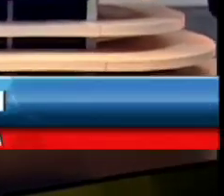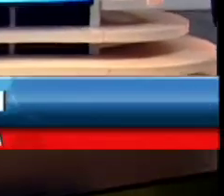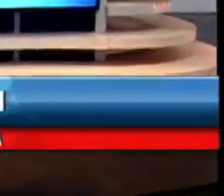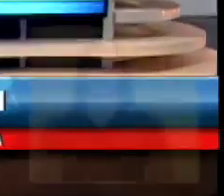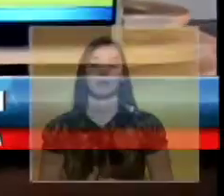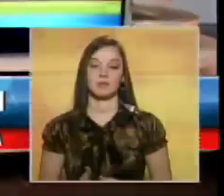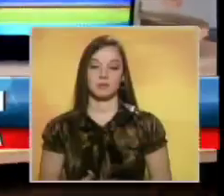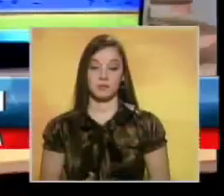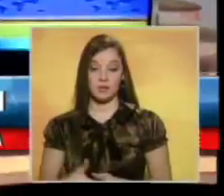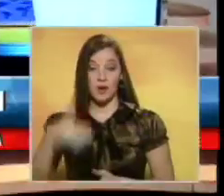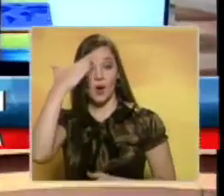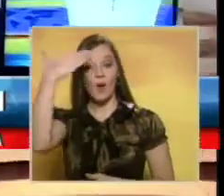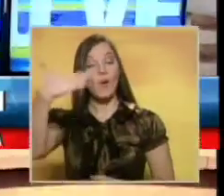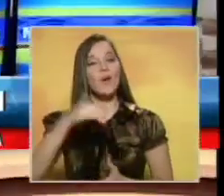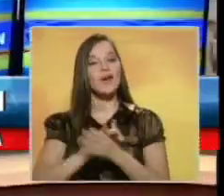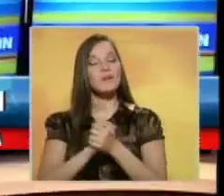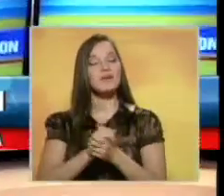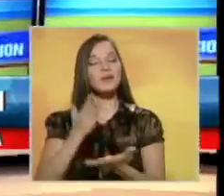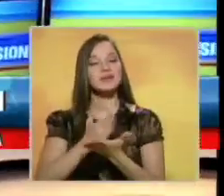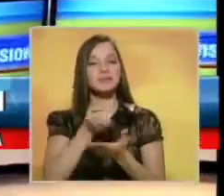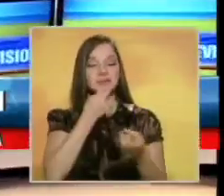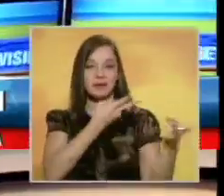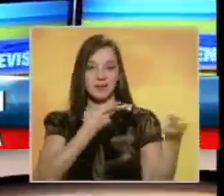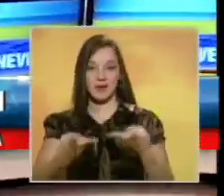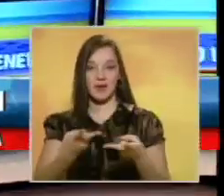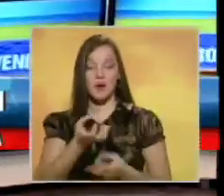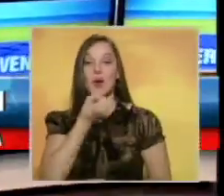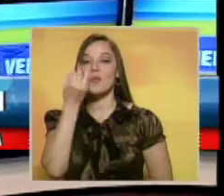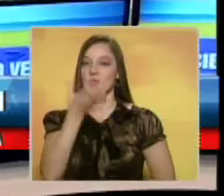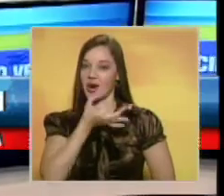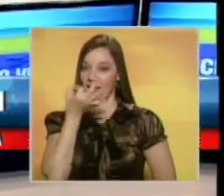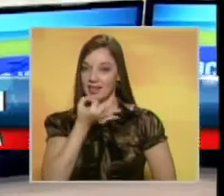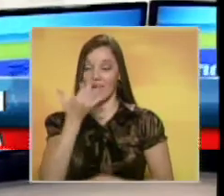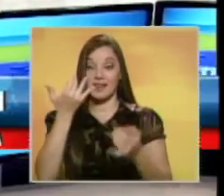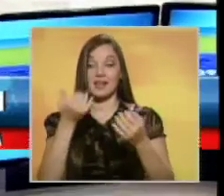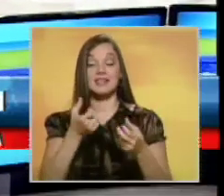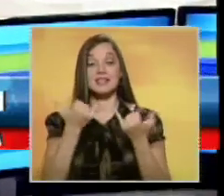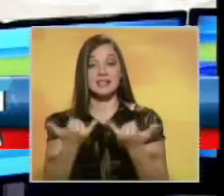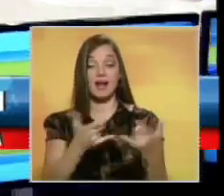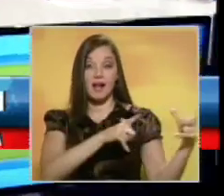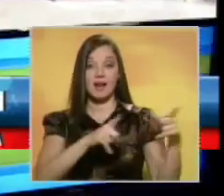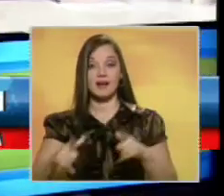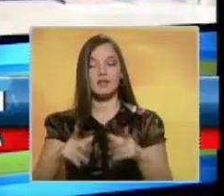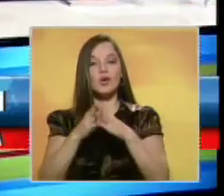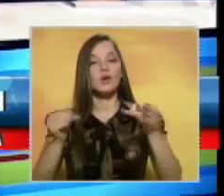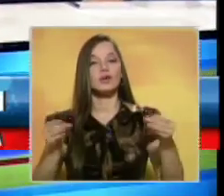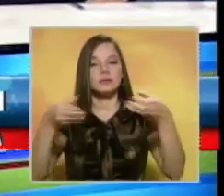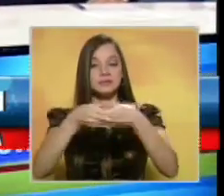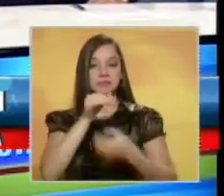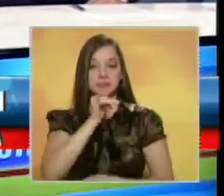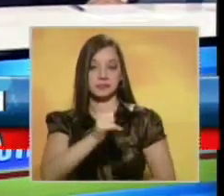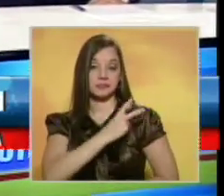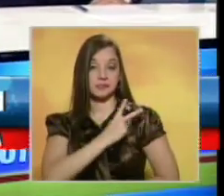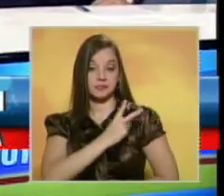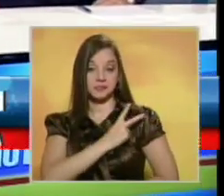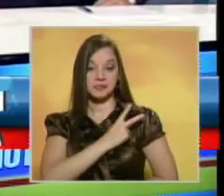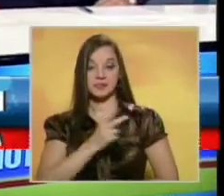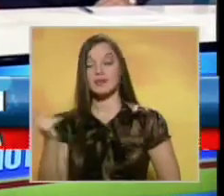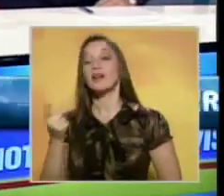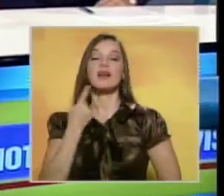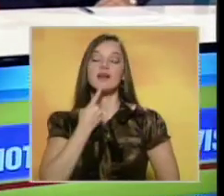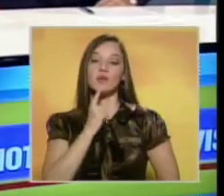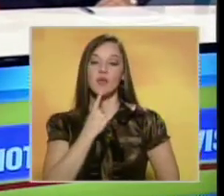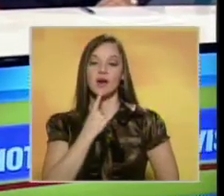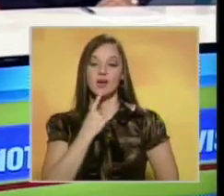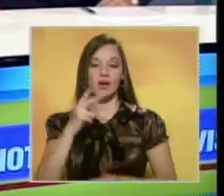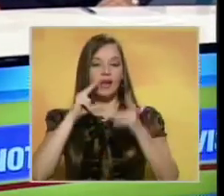¿Qué tal, amigos? Como siempre, sean bienvenidos. Muy buenas tardes, tengan todos. Ya estamos listos en nombre del equipo de Noticiero Venevisión. Eduardo